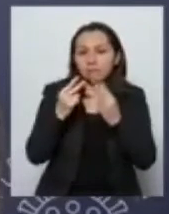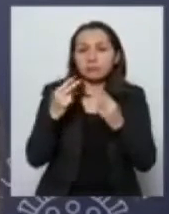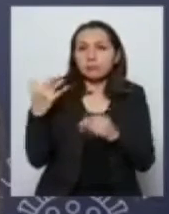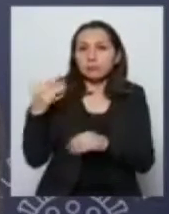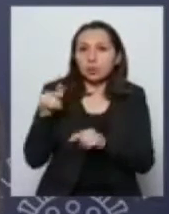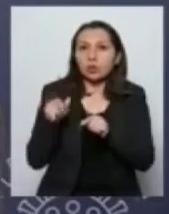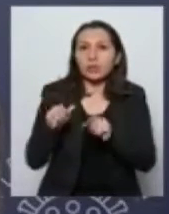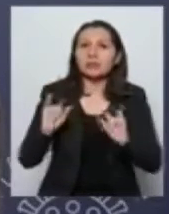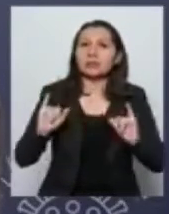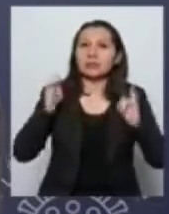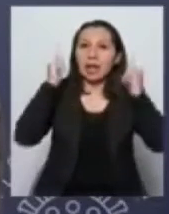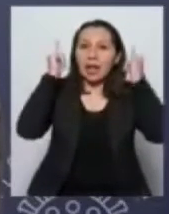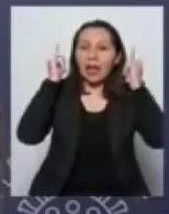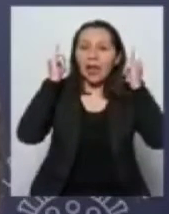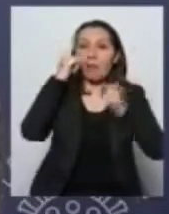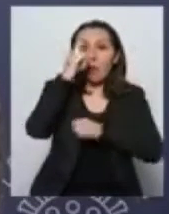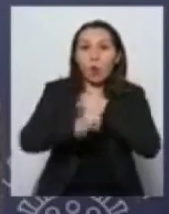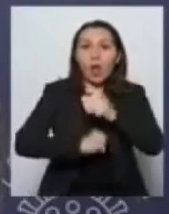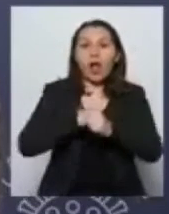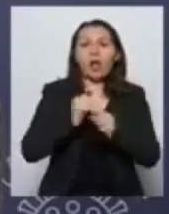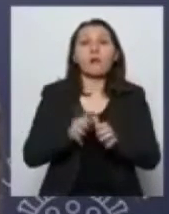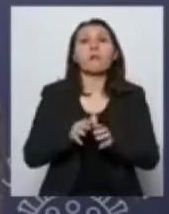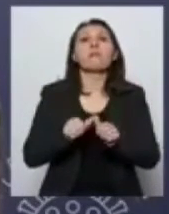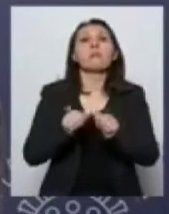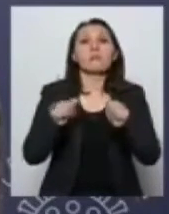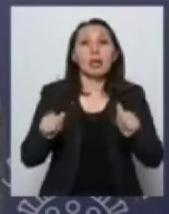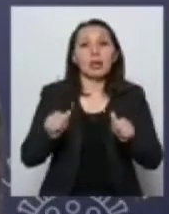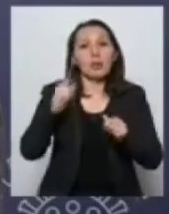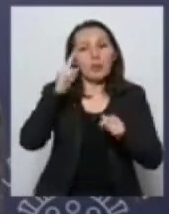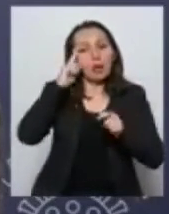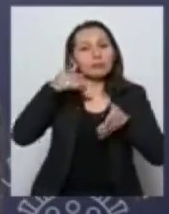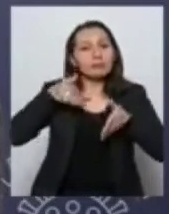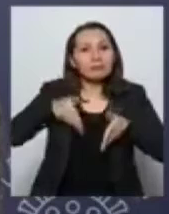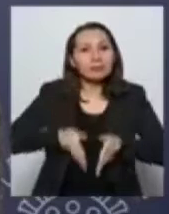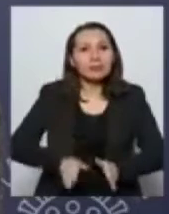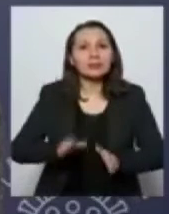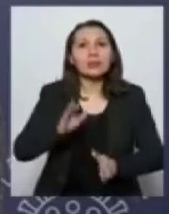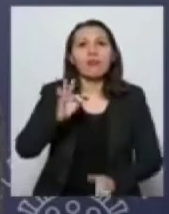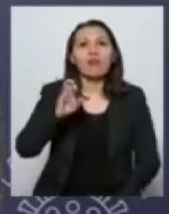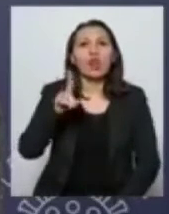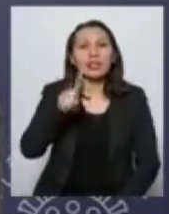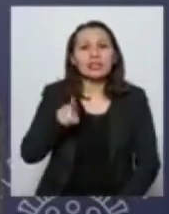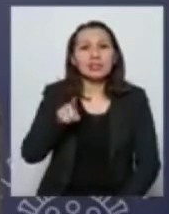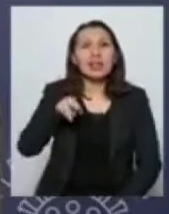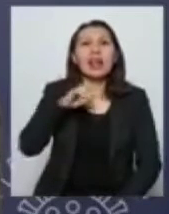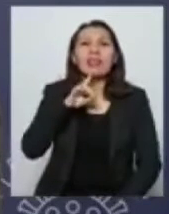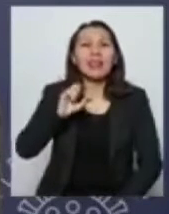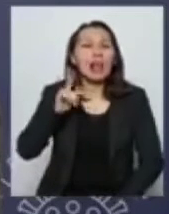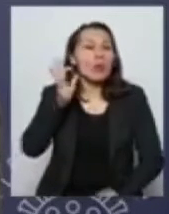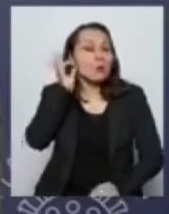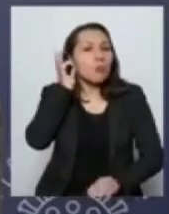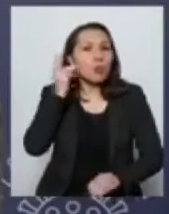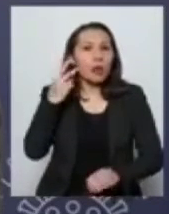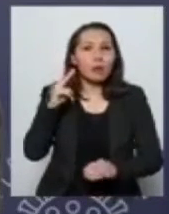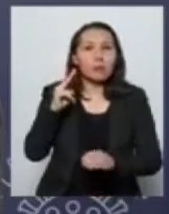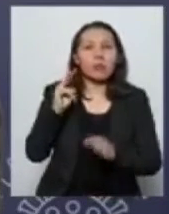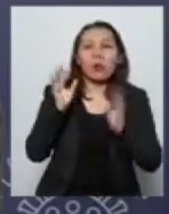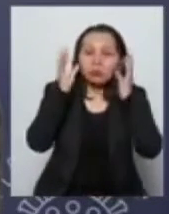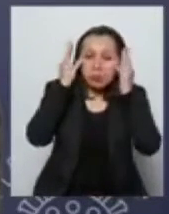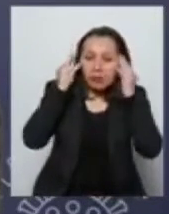considerando que se celebra un año más del natalicio de Florence Nightingale, la dama de la